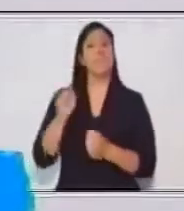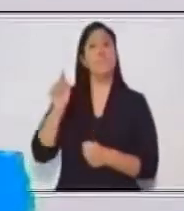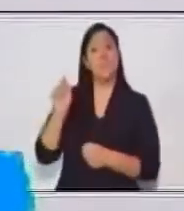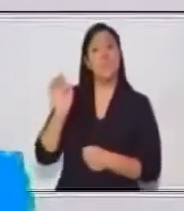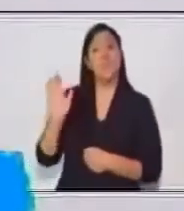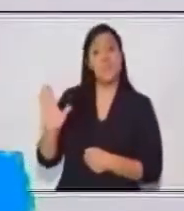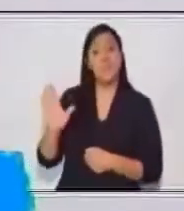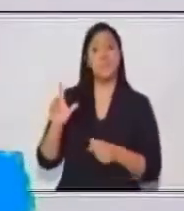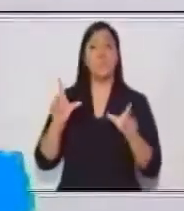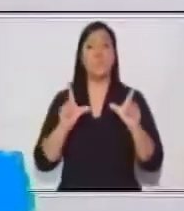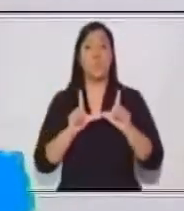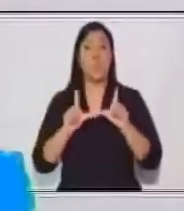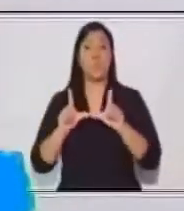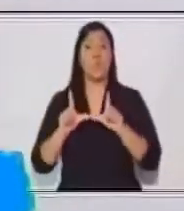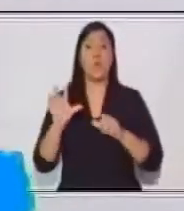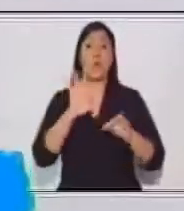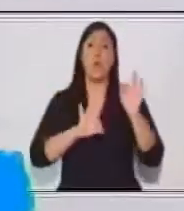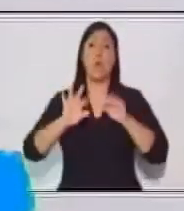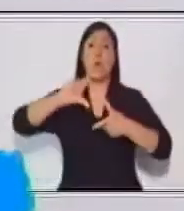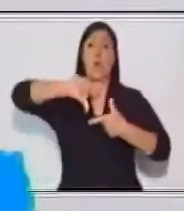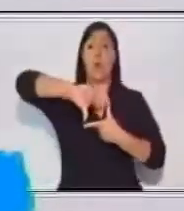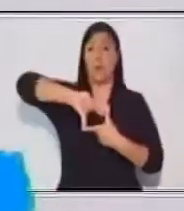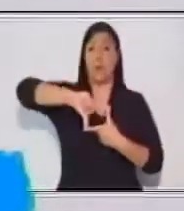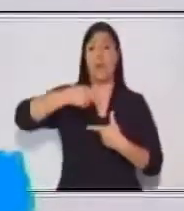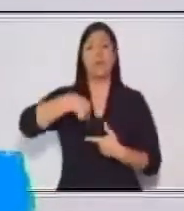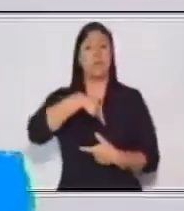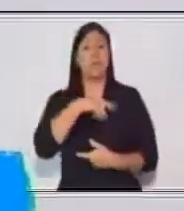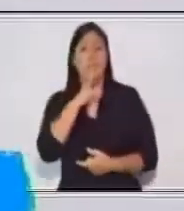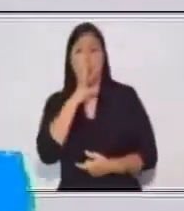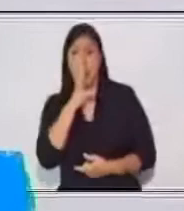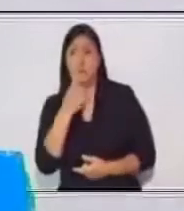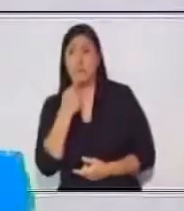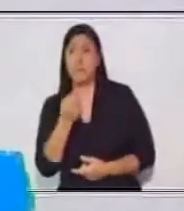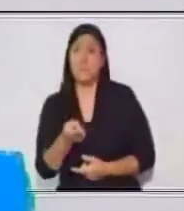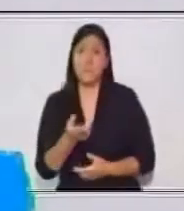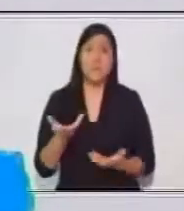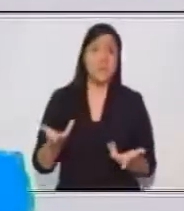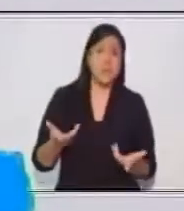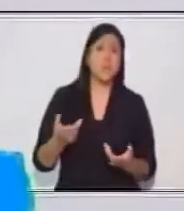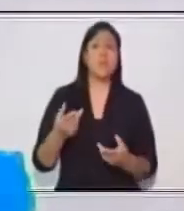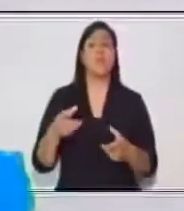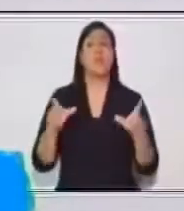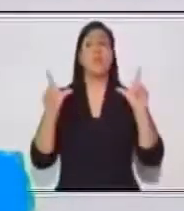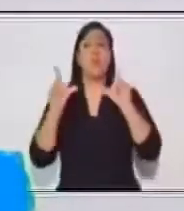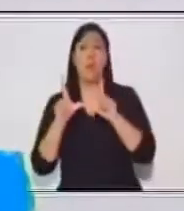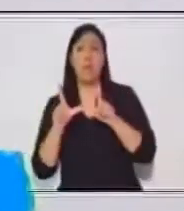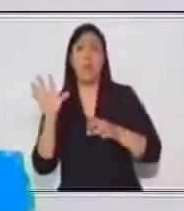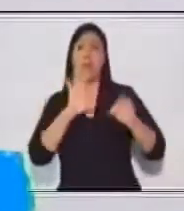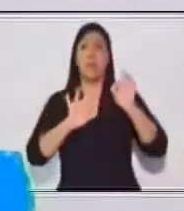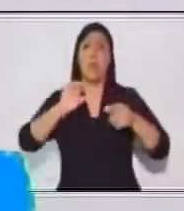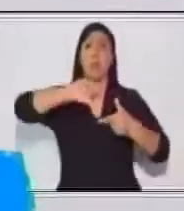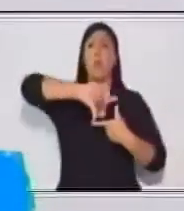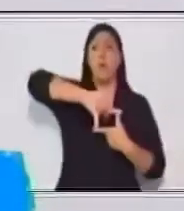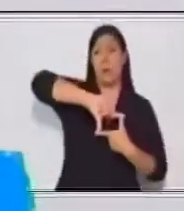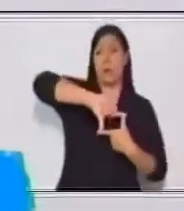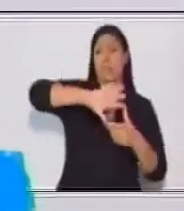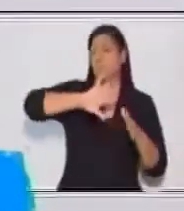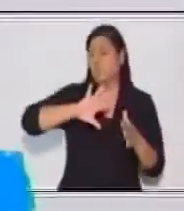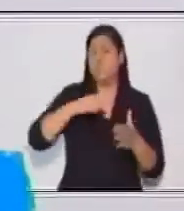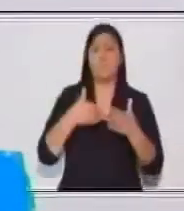estos rectángulos estamos hablando, en algún momento puede ser un cuadrado, ¿verdad? Pero estamos hablando